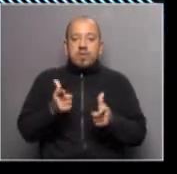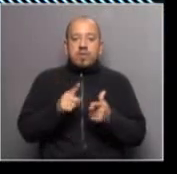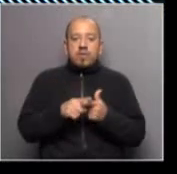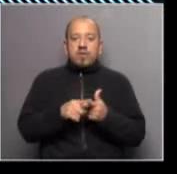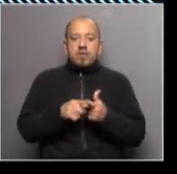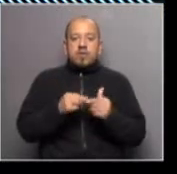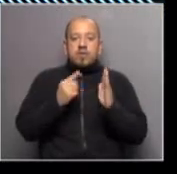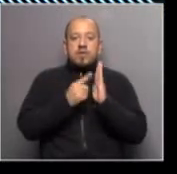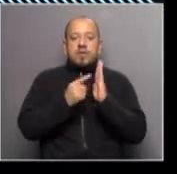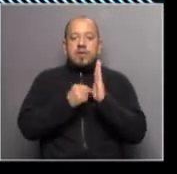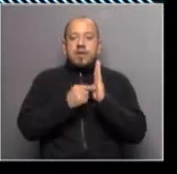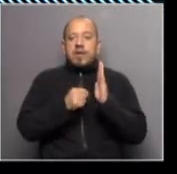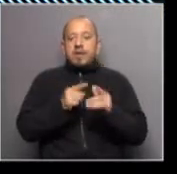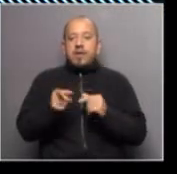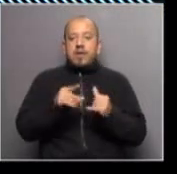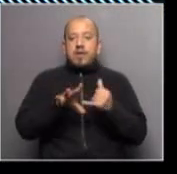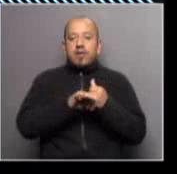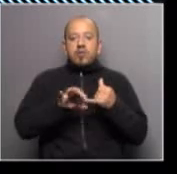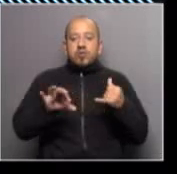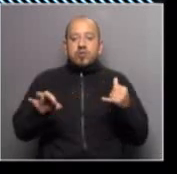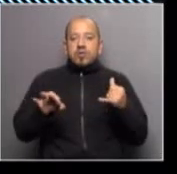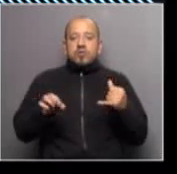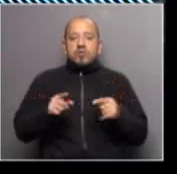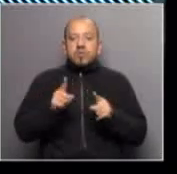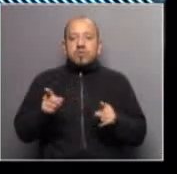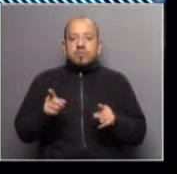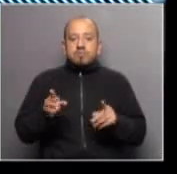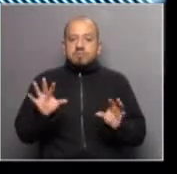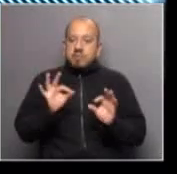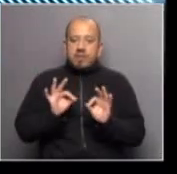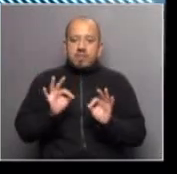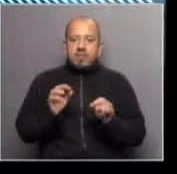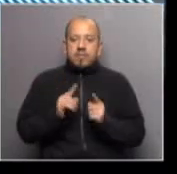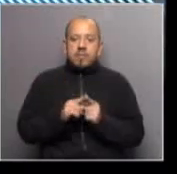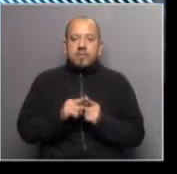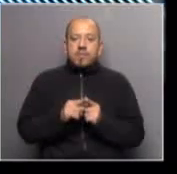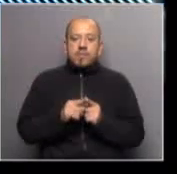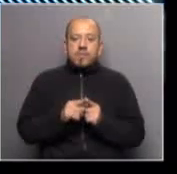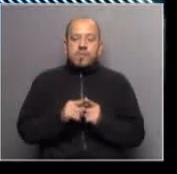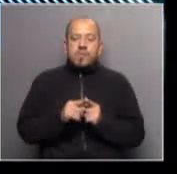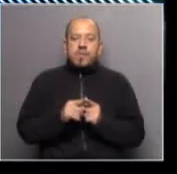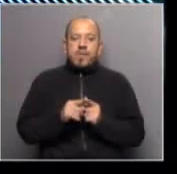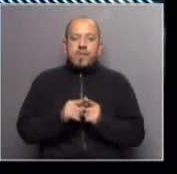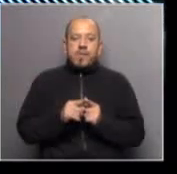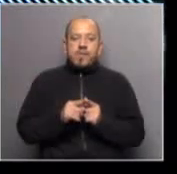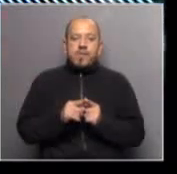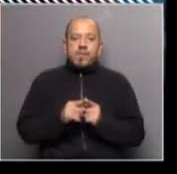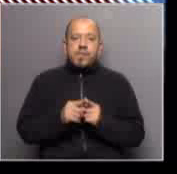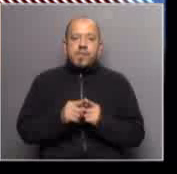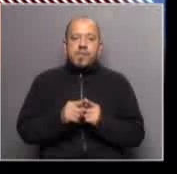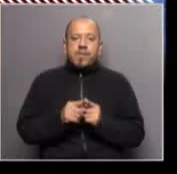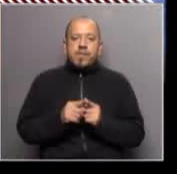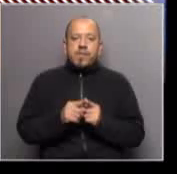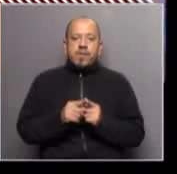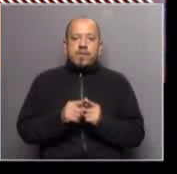el alquiler del Steadicam y los chorizos. Fue todo lo que gastamos. Qué bueno. Entonces, nada, como no